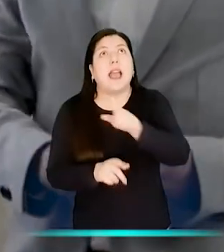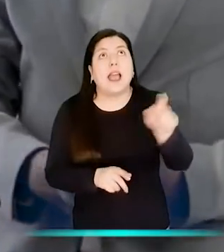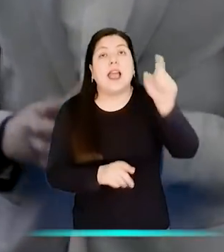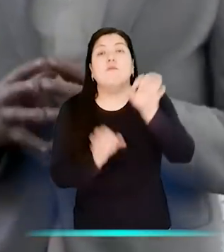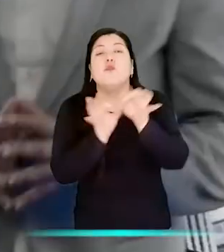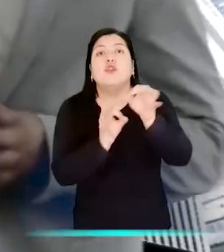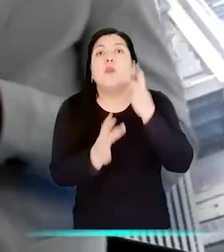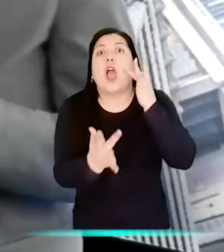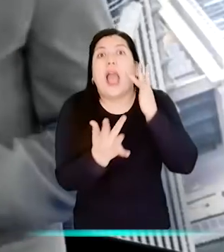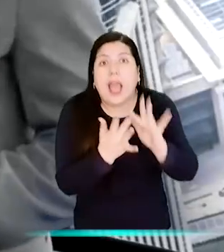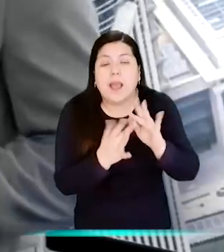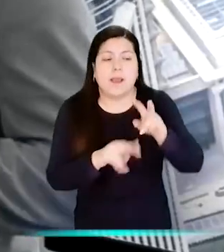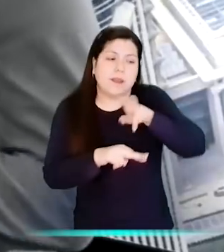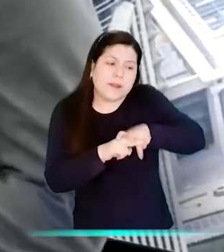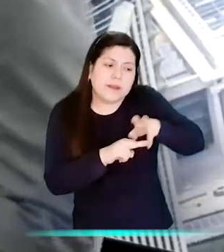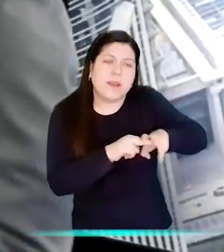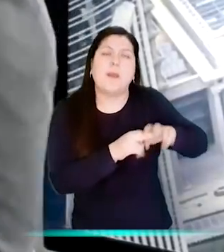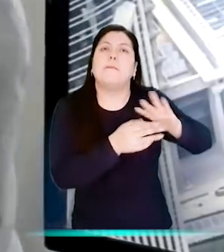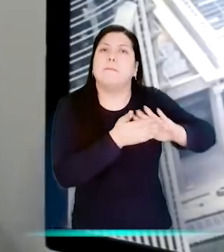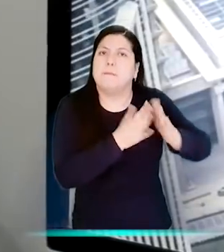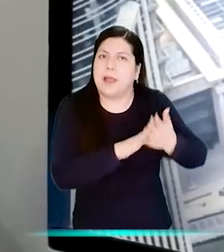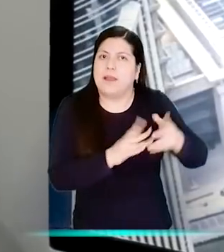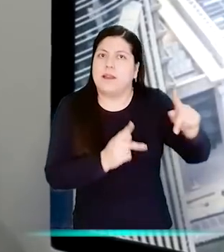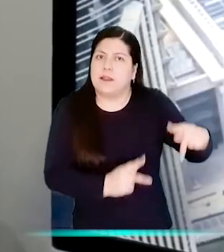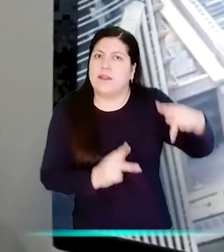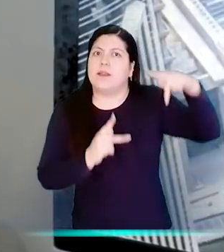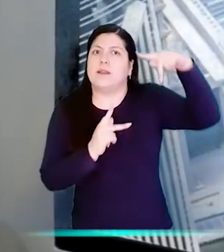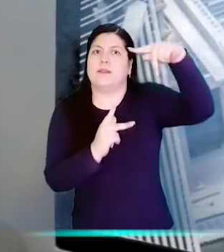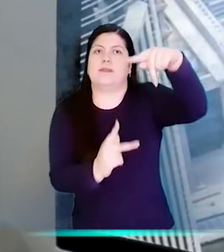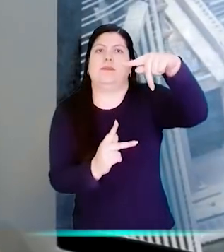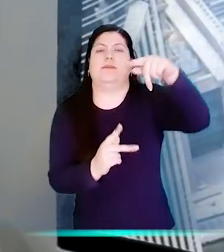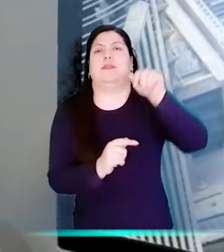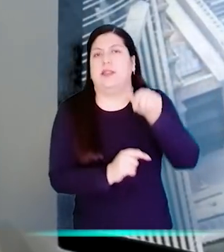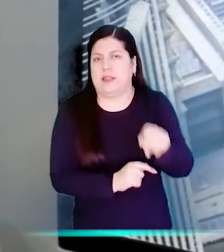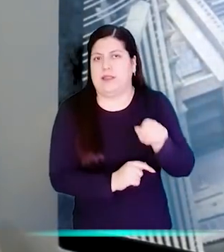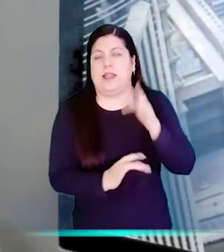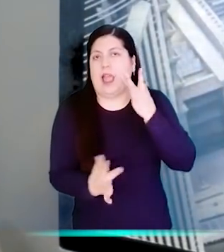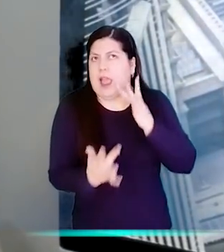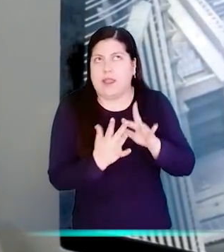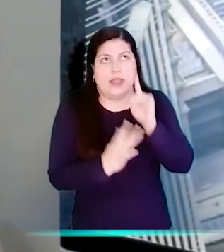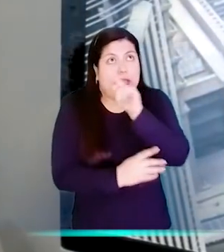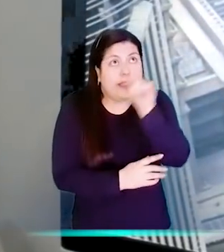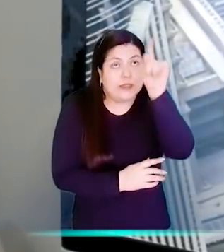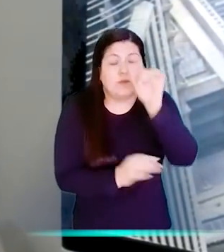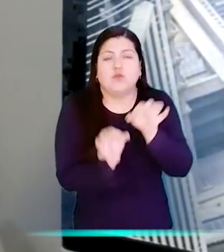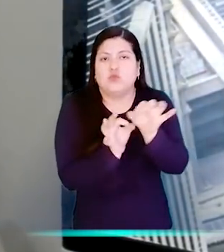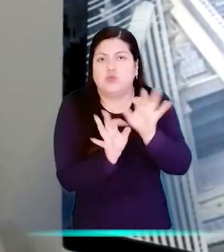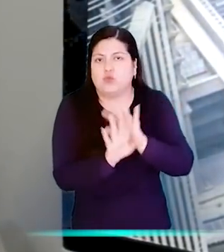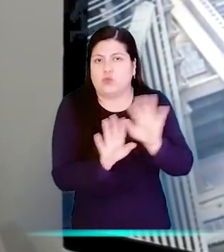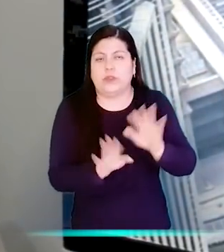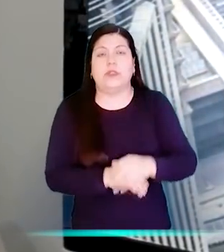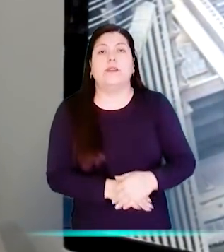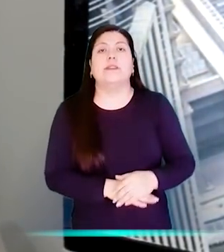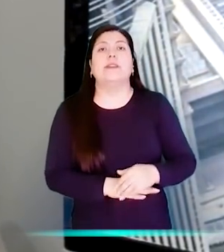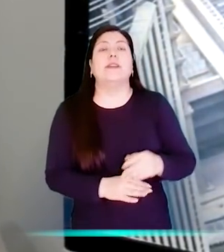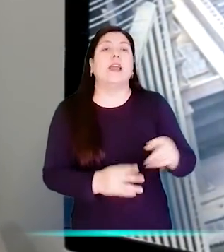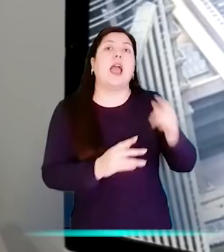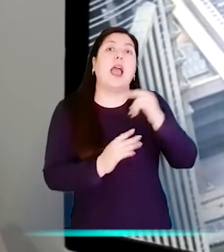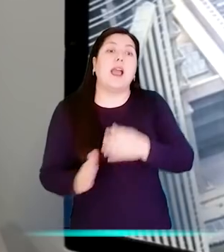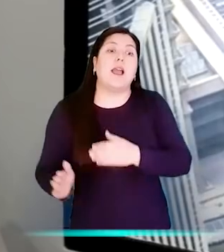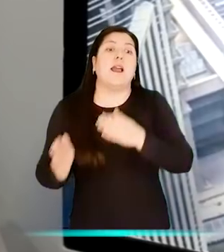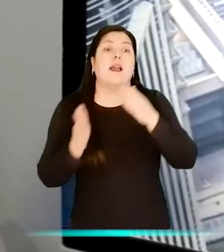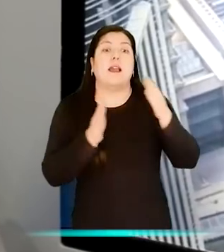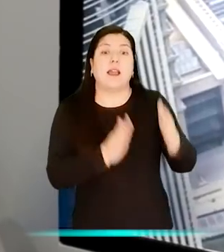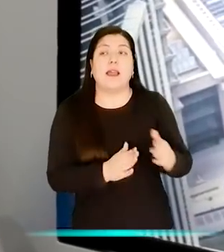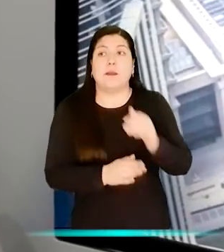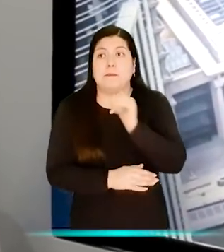los sitios que tienen circunscripción transitoria especial de paz la tarjeta electoral directamente para esos municipios. Como lo expresábamos